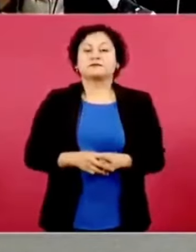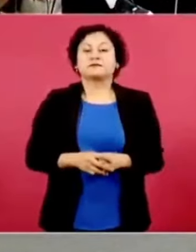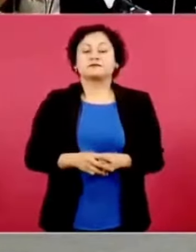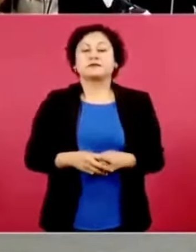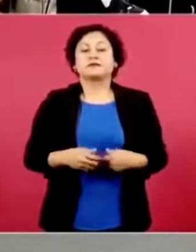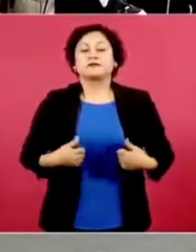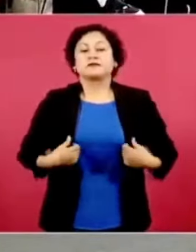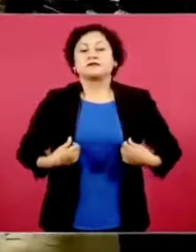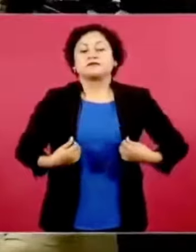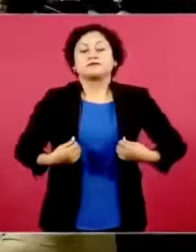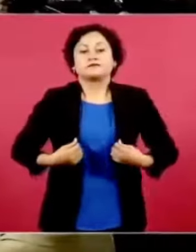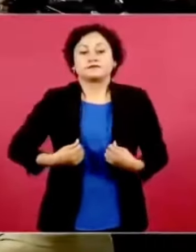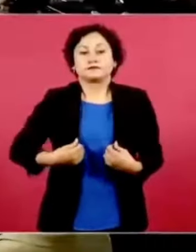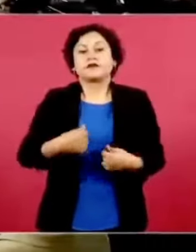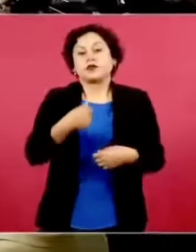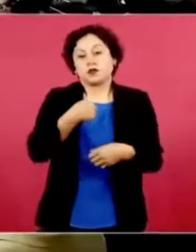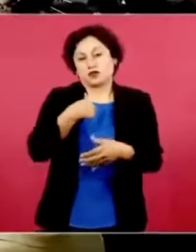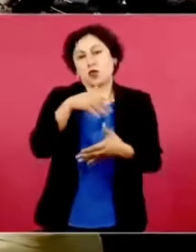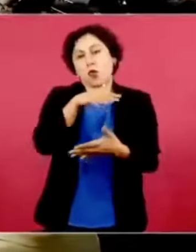algunos capítulos del libro,